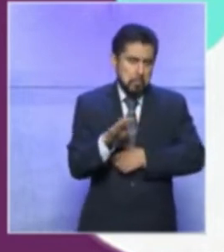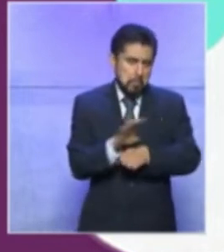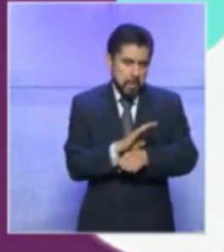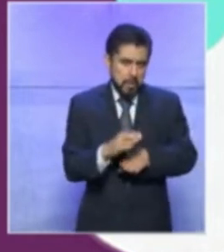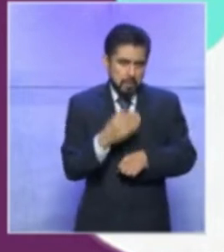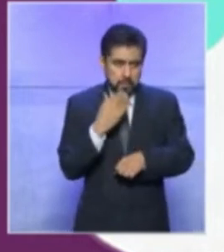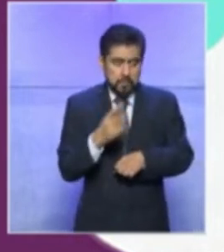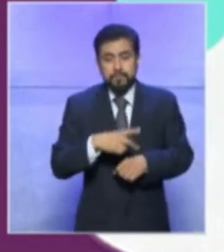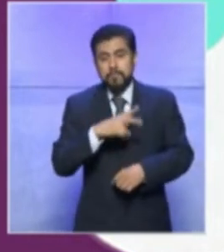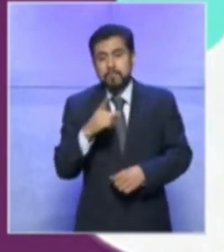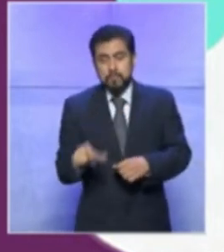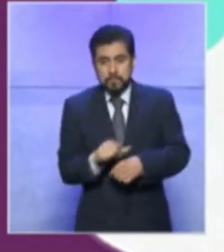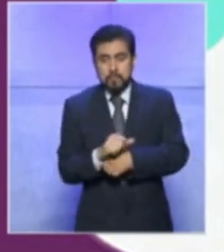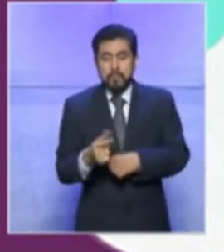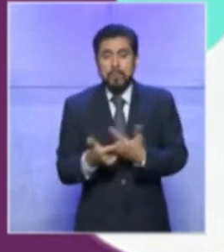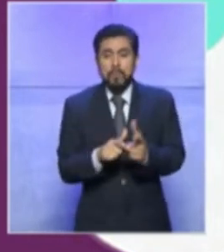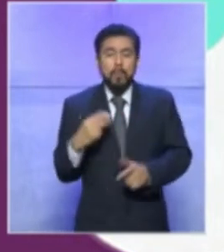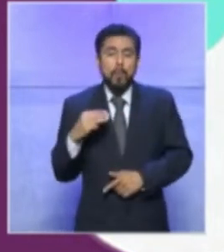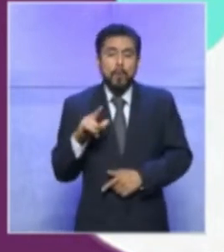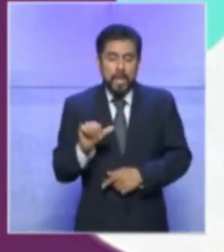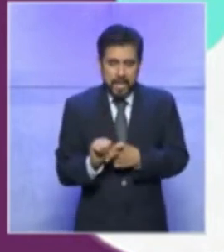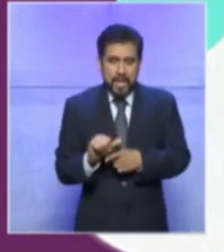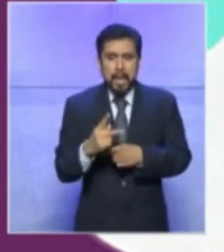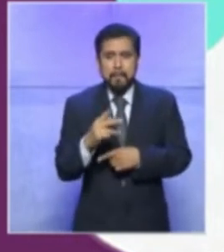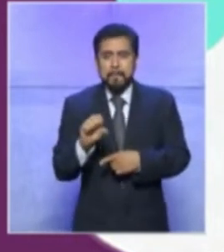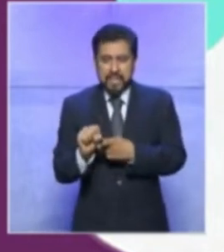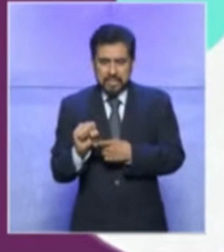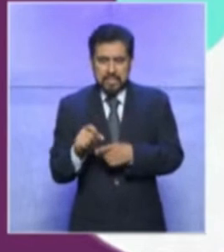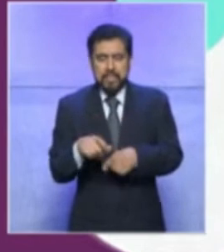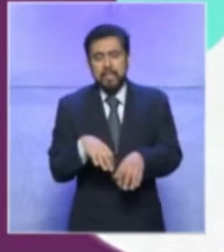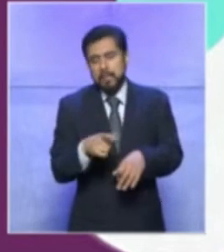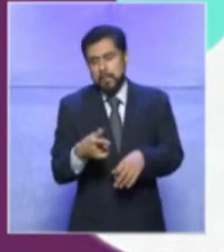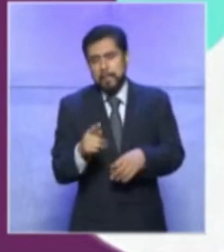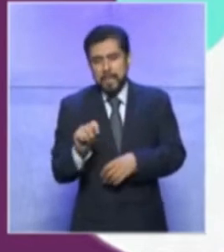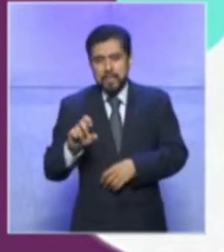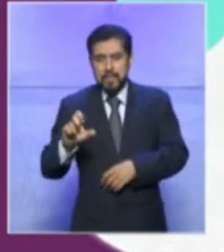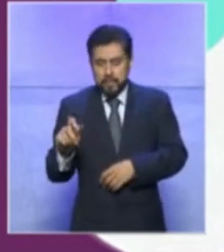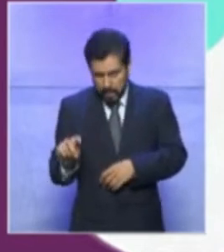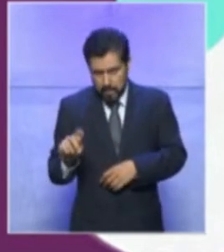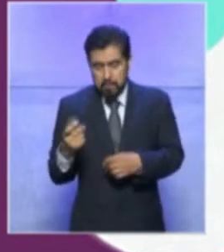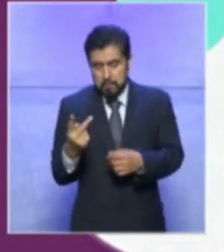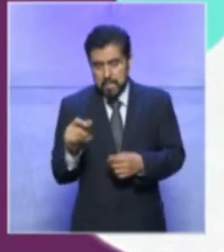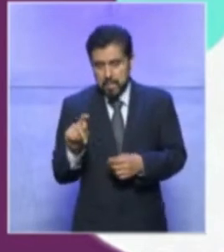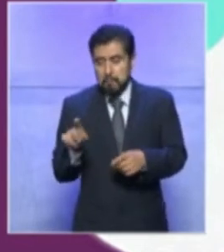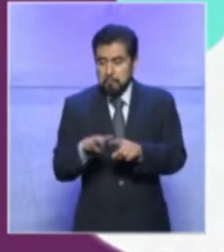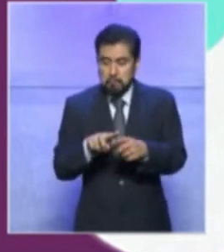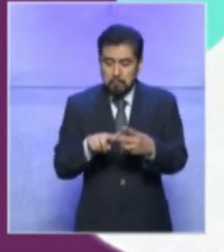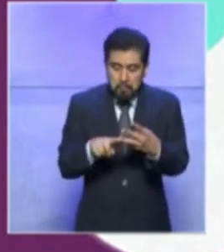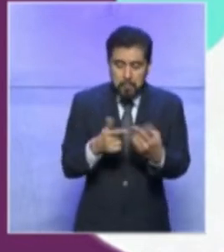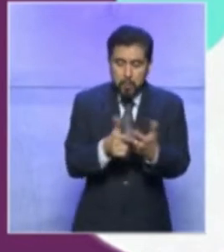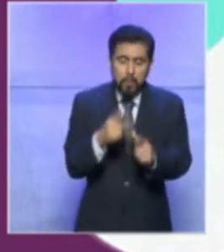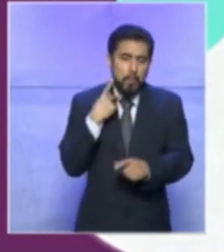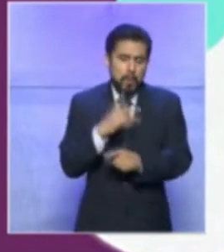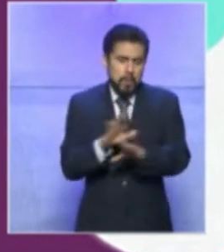fue la conformada por Morena, el PES y el Partido del Trabajo. En todos esos casos, el resultado de la asignación de diputaciones